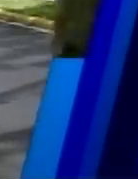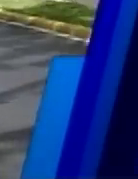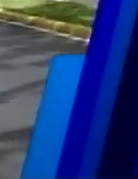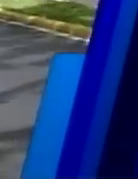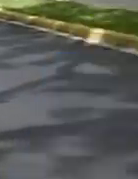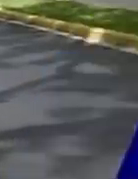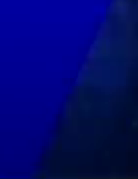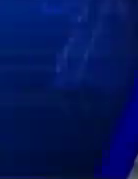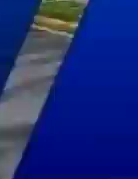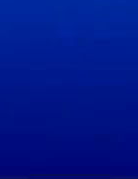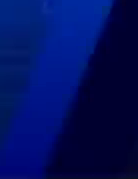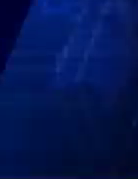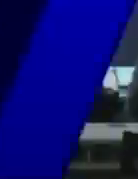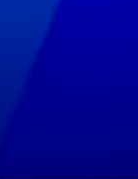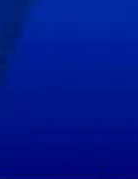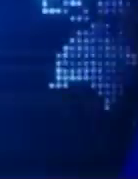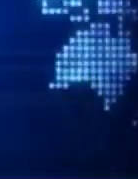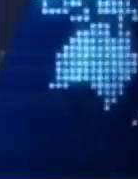estudios.